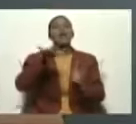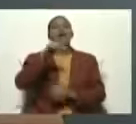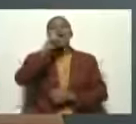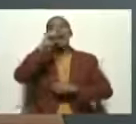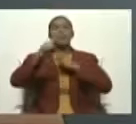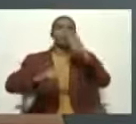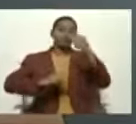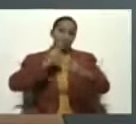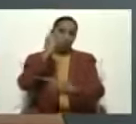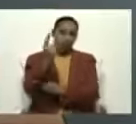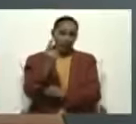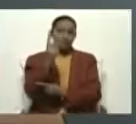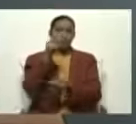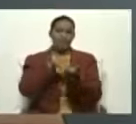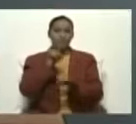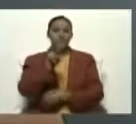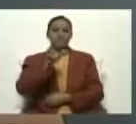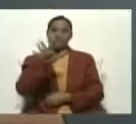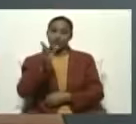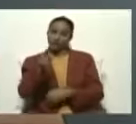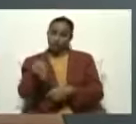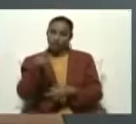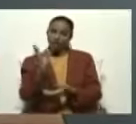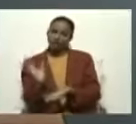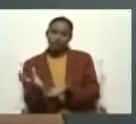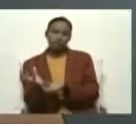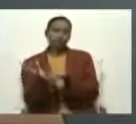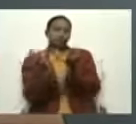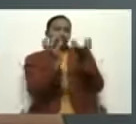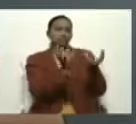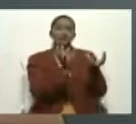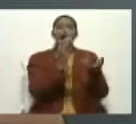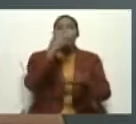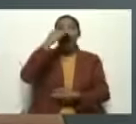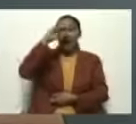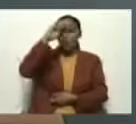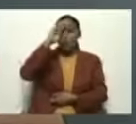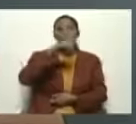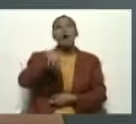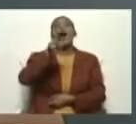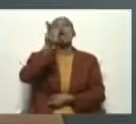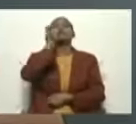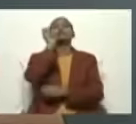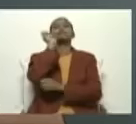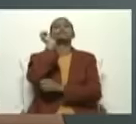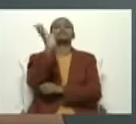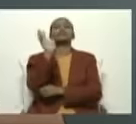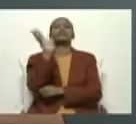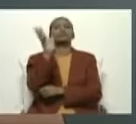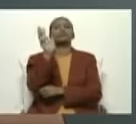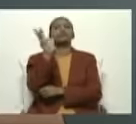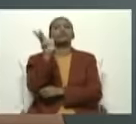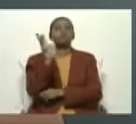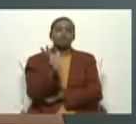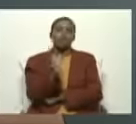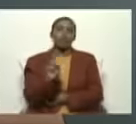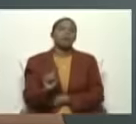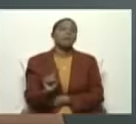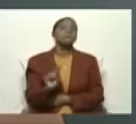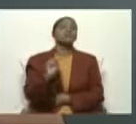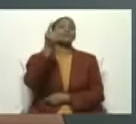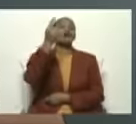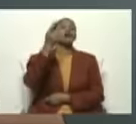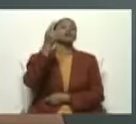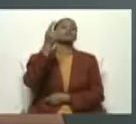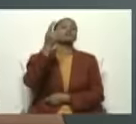y participen en el evento de ciencias penales, que es un evento que fue de los primeros que en el sector jurídico organizamos